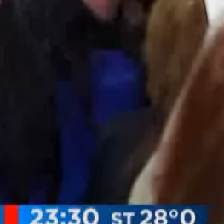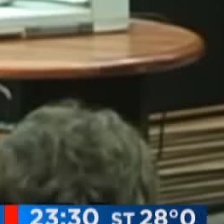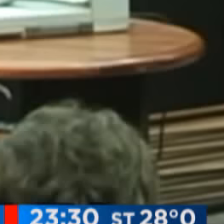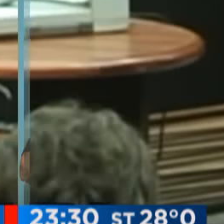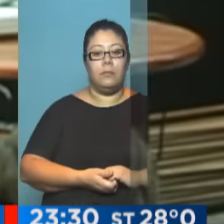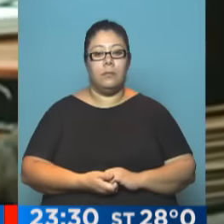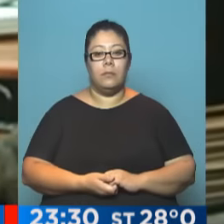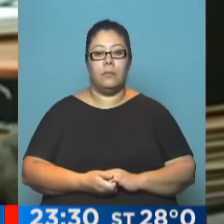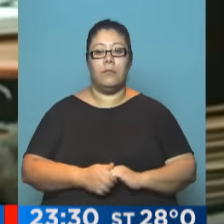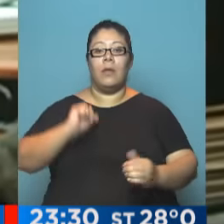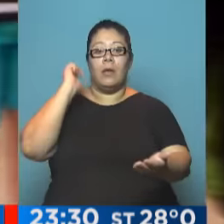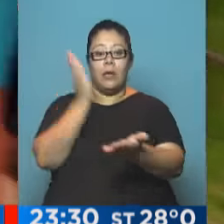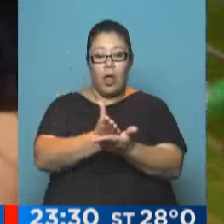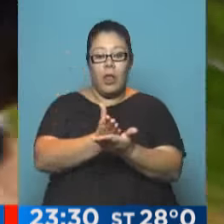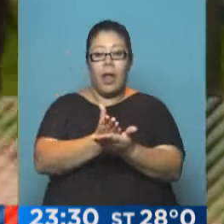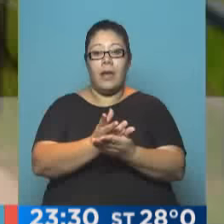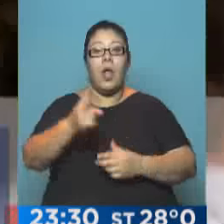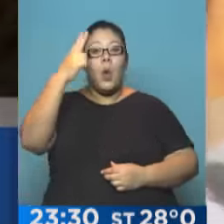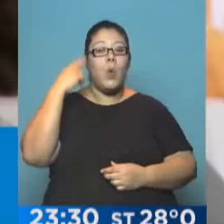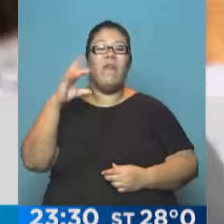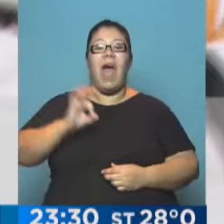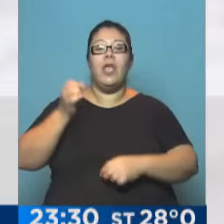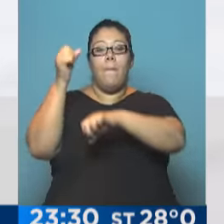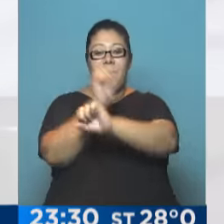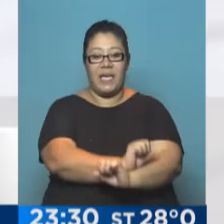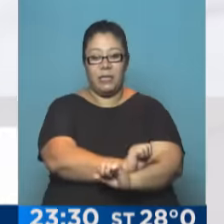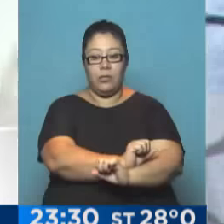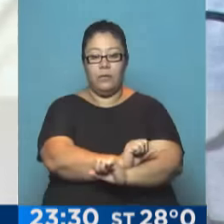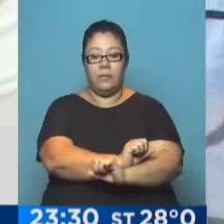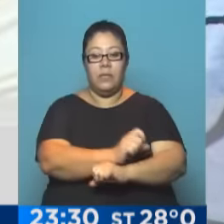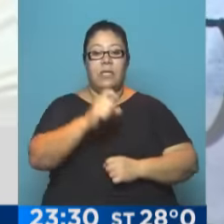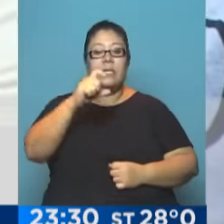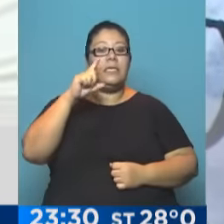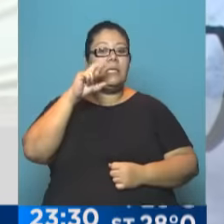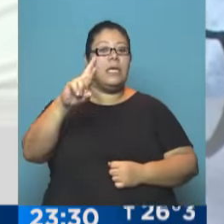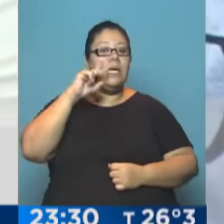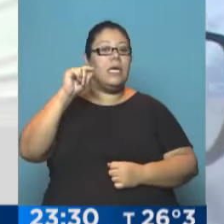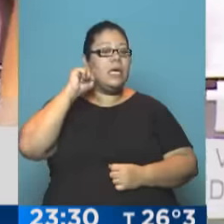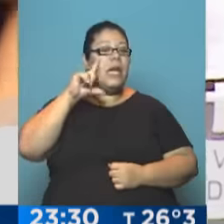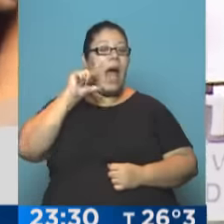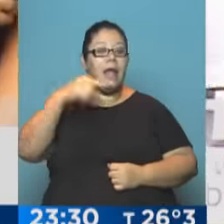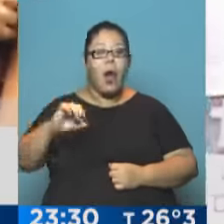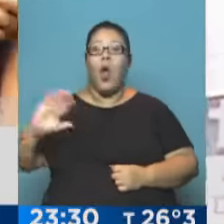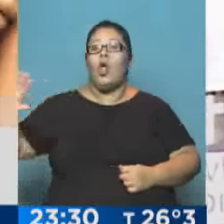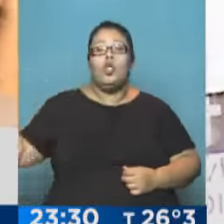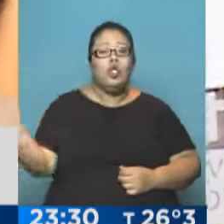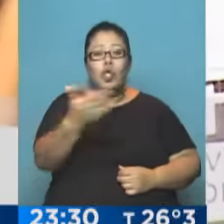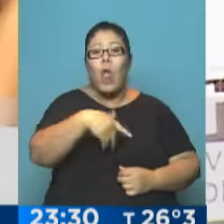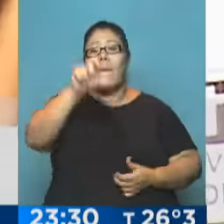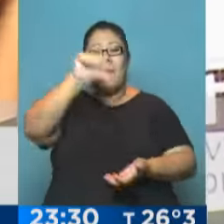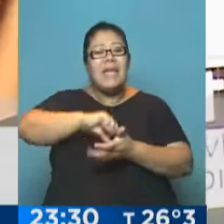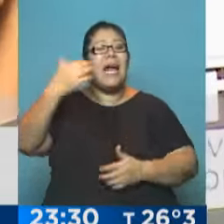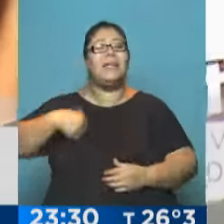condenar a Sergio Claudio Siciliano a la pena de 9 años de prisión. ¡Que se escuche en cada lugar de este